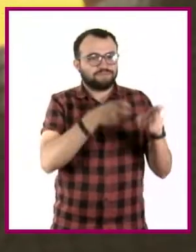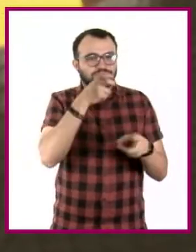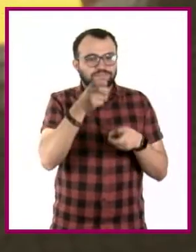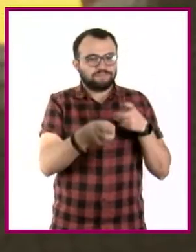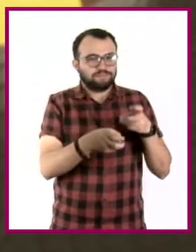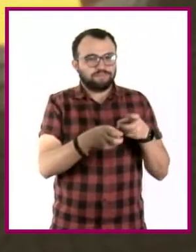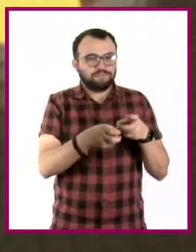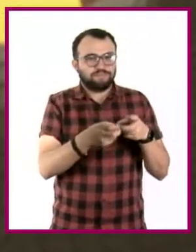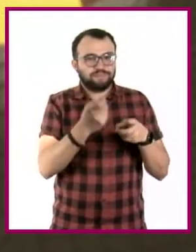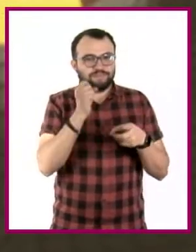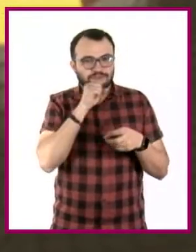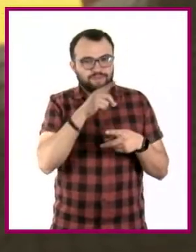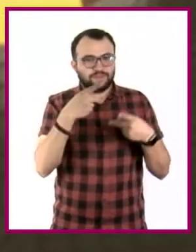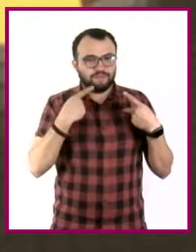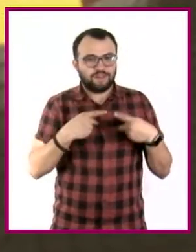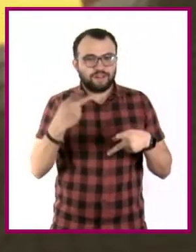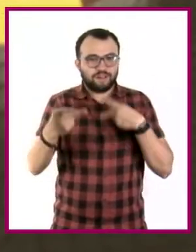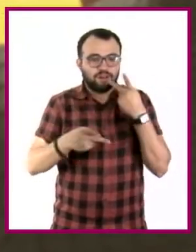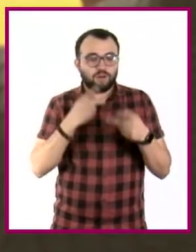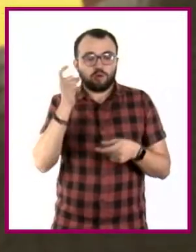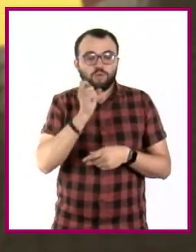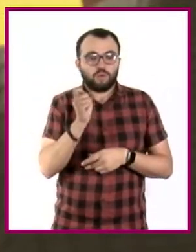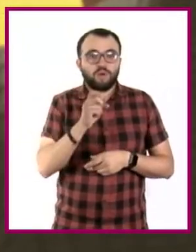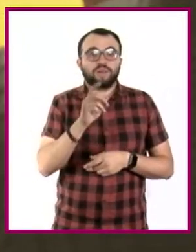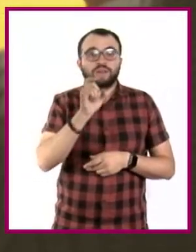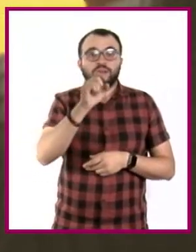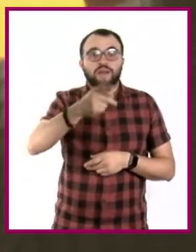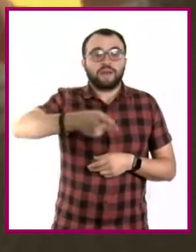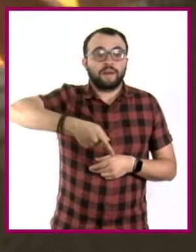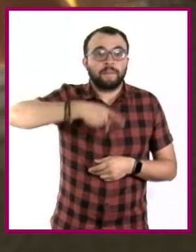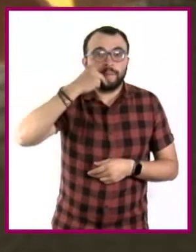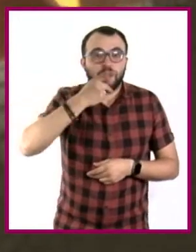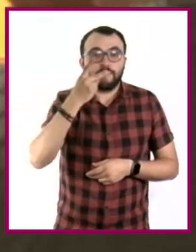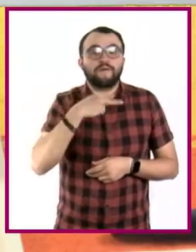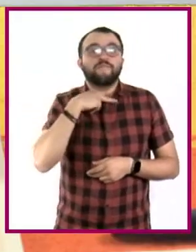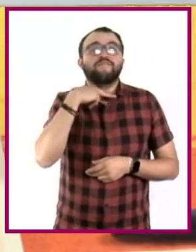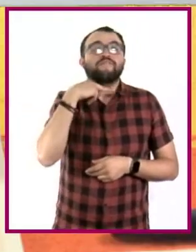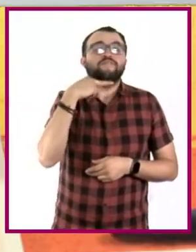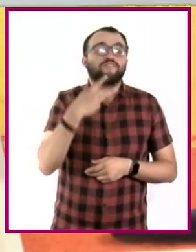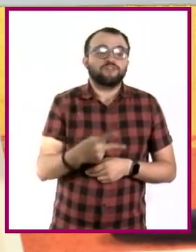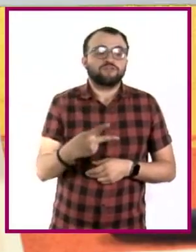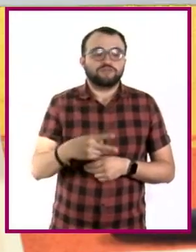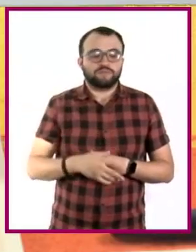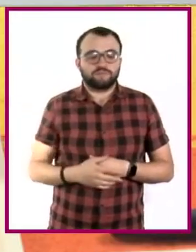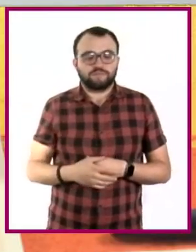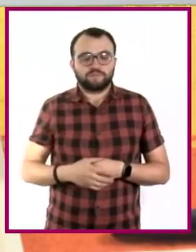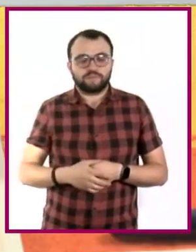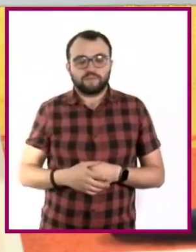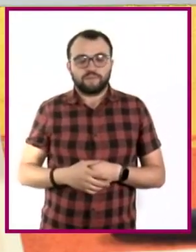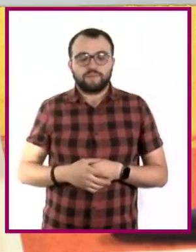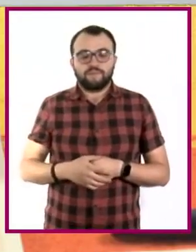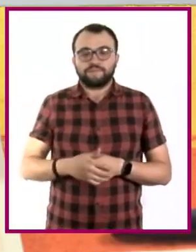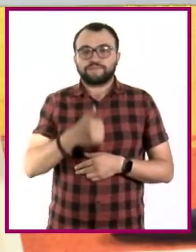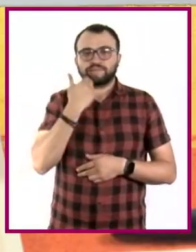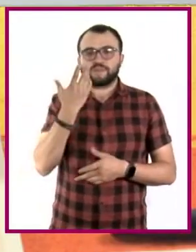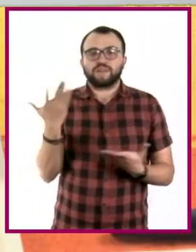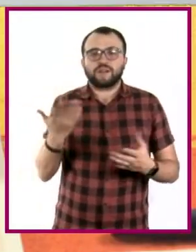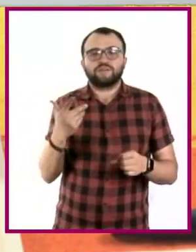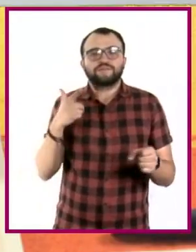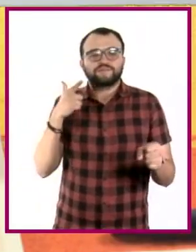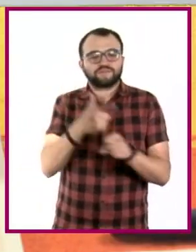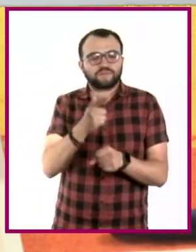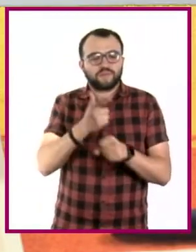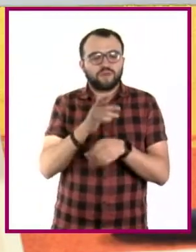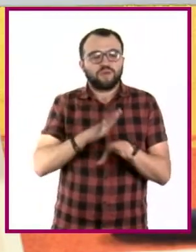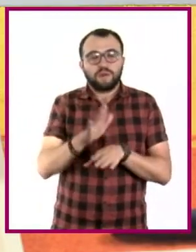persona que habla, a partir de lo que dice, a partir de su tono de voz. Y trataban de identificar si